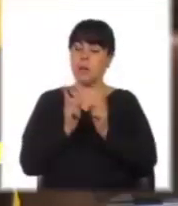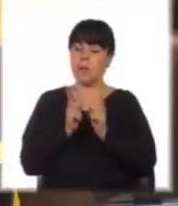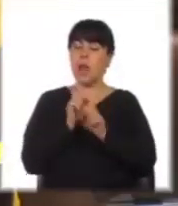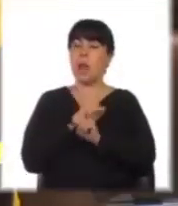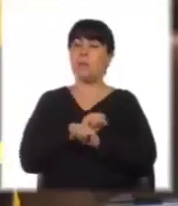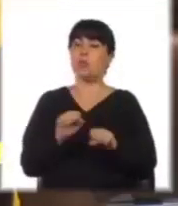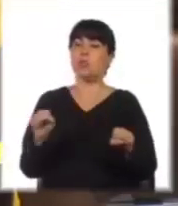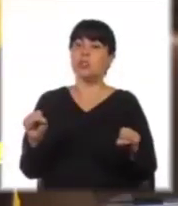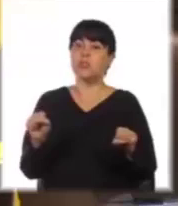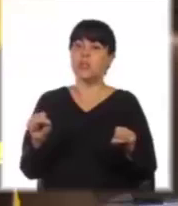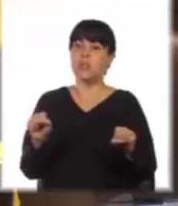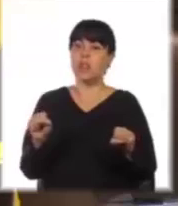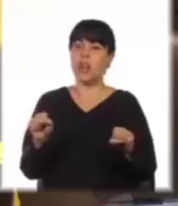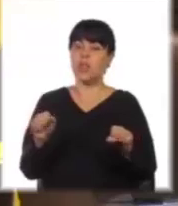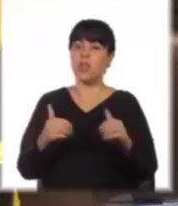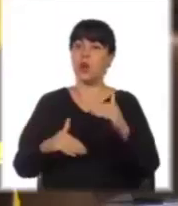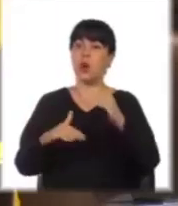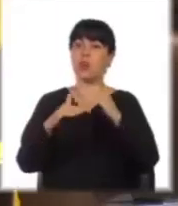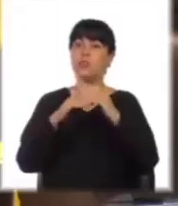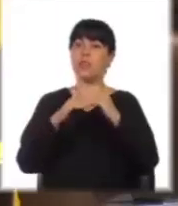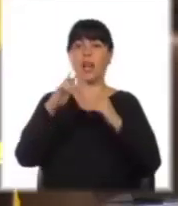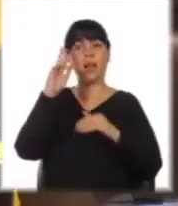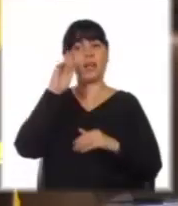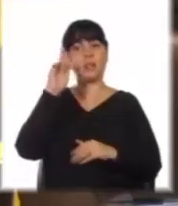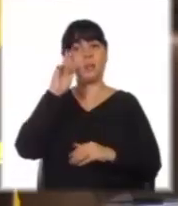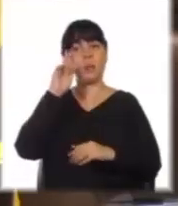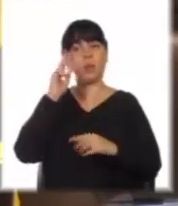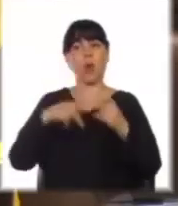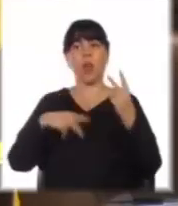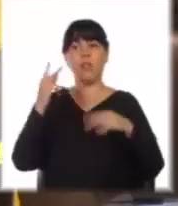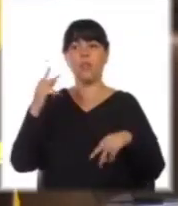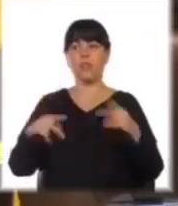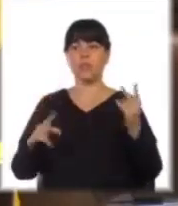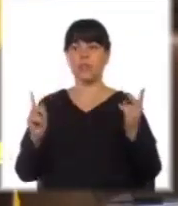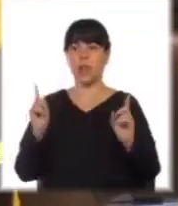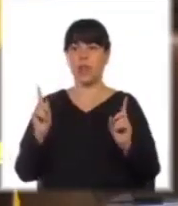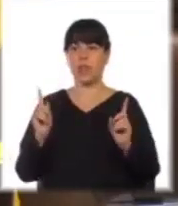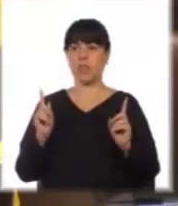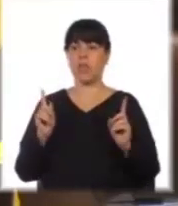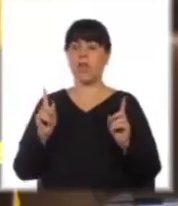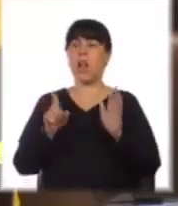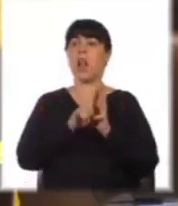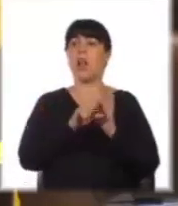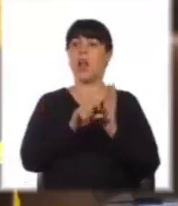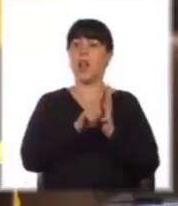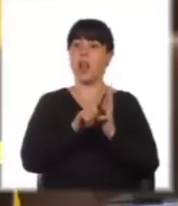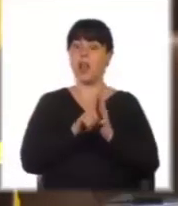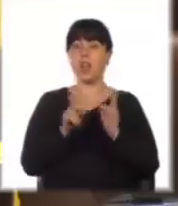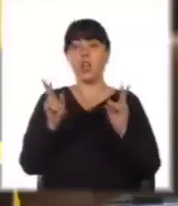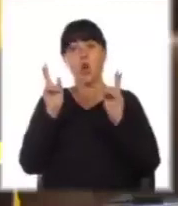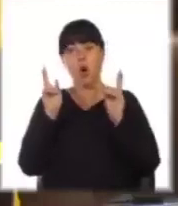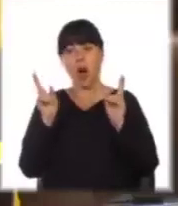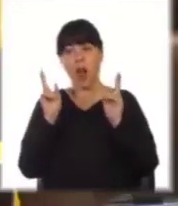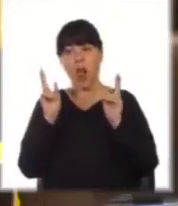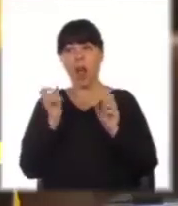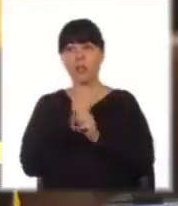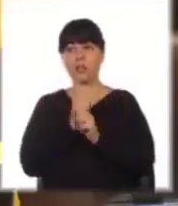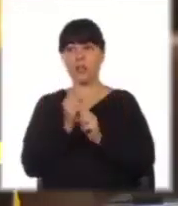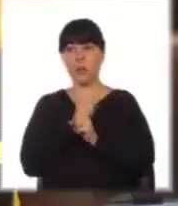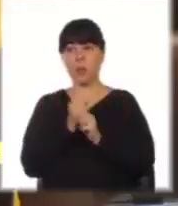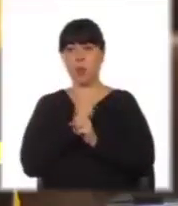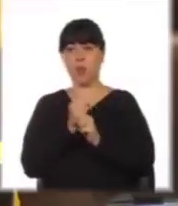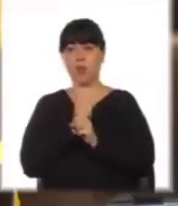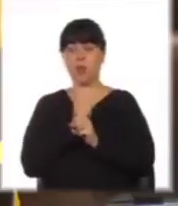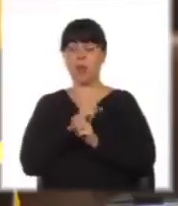posibilidad de coincidir en el respeto a la diversidad. La ley, y ojalá que sea ley, no obliga a